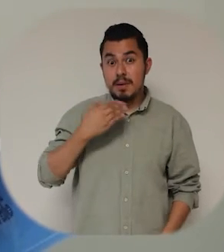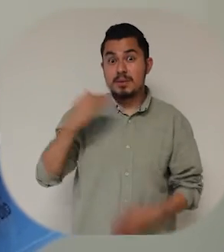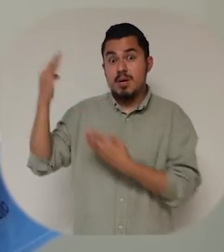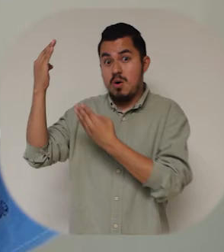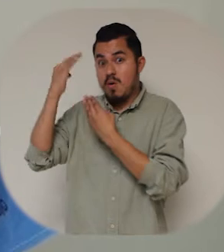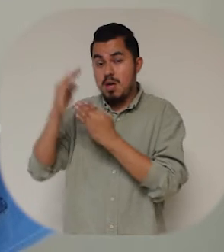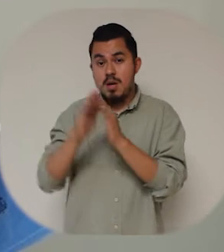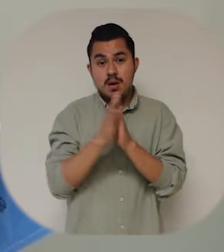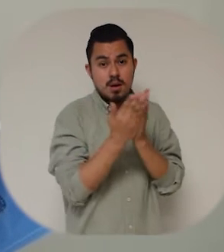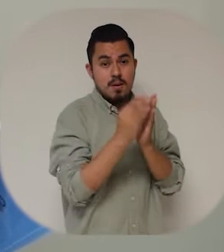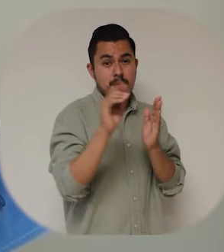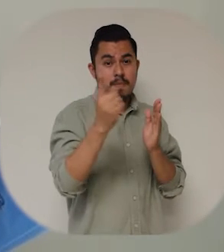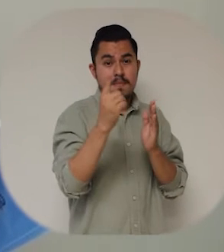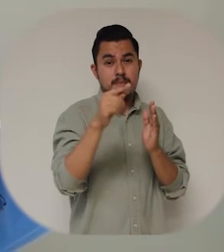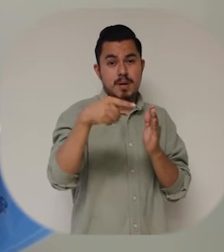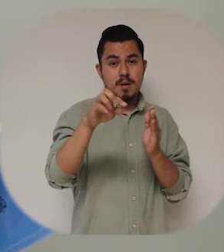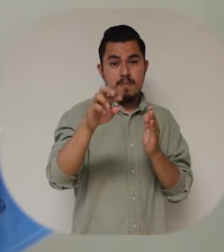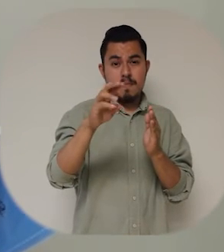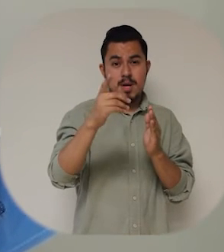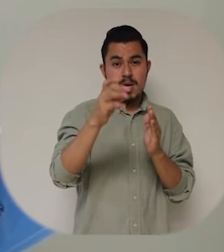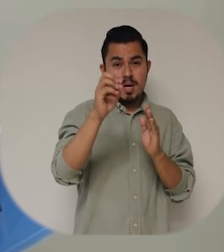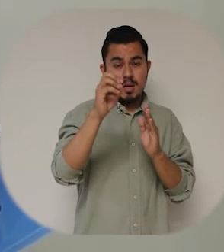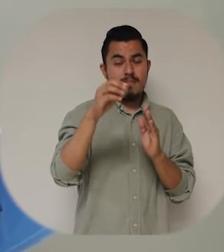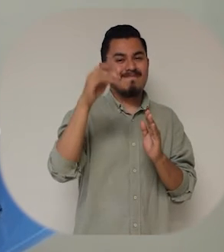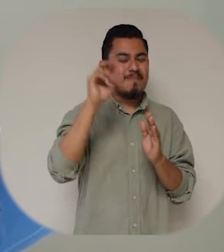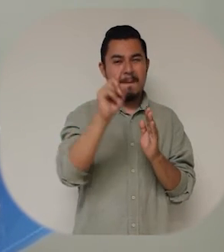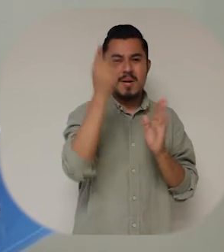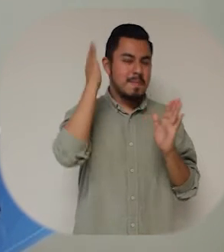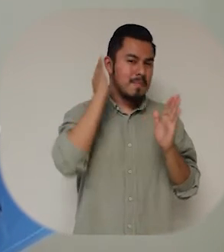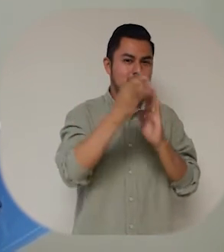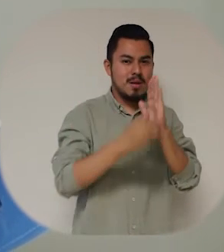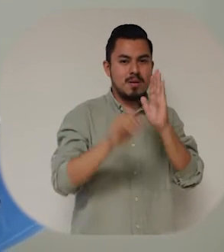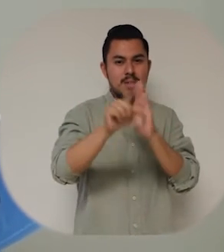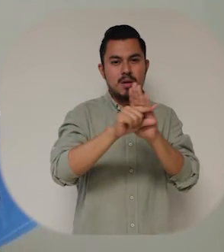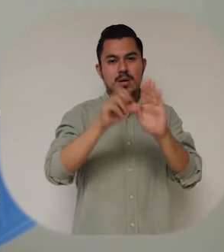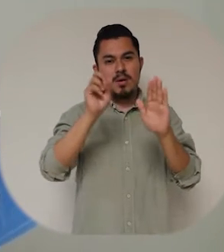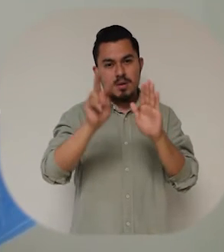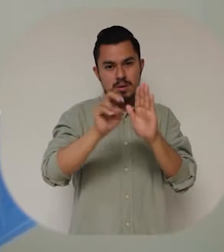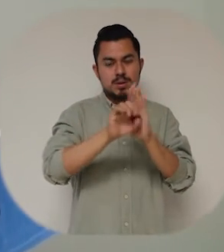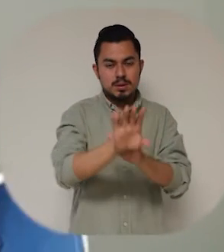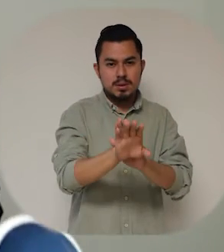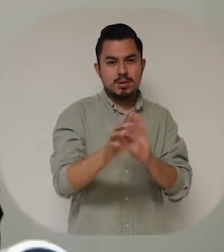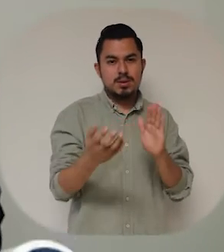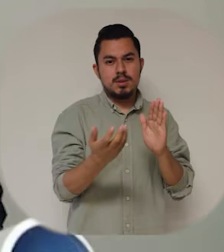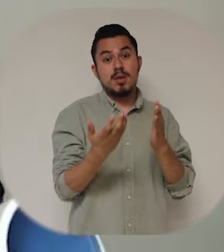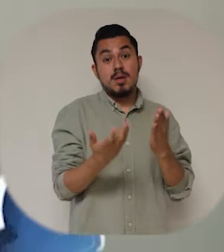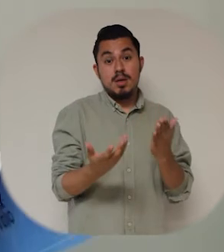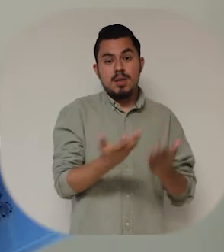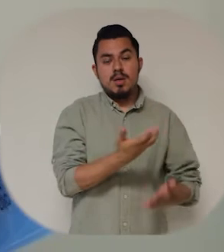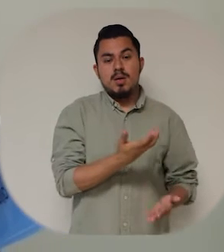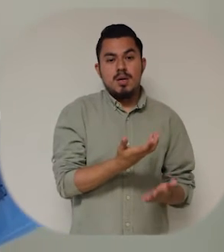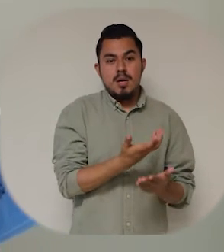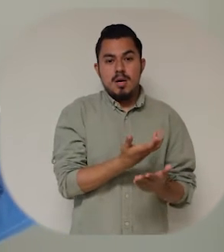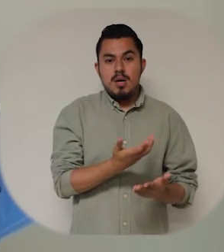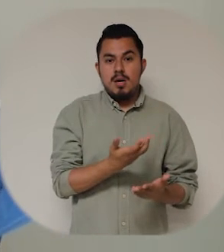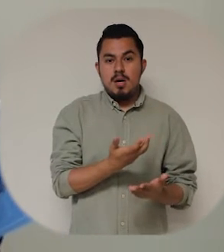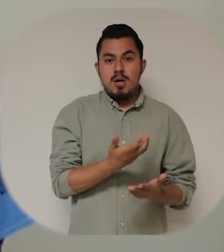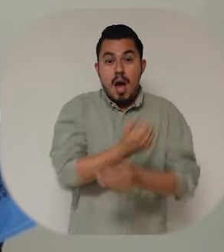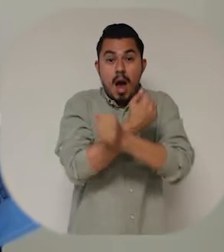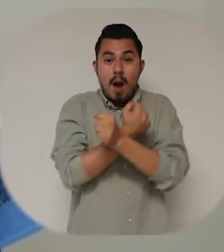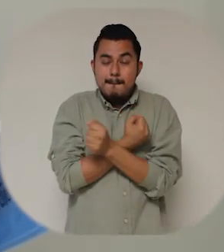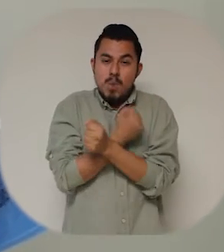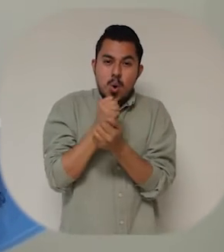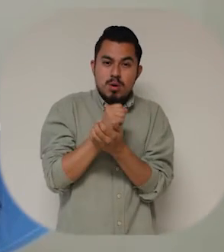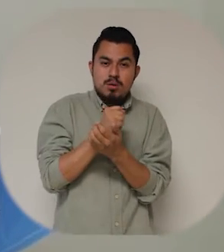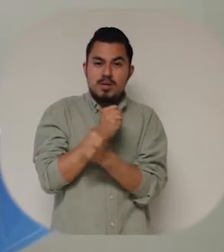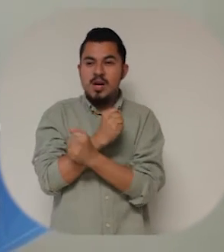la obediencia a la verdad mediante el Espíritu, para el amor fraternal no fingido, amaos unos a otros entrañablemente de corazón puro,